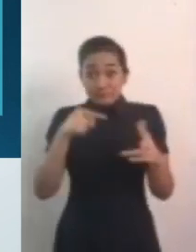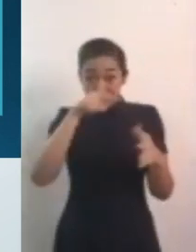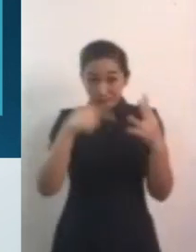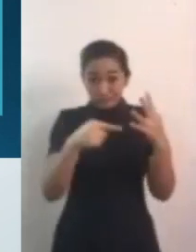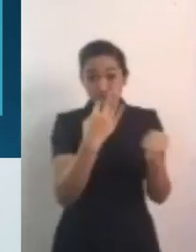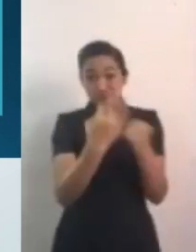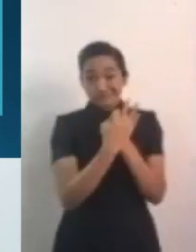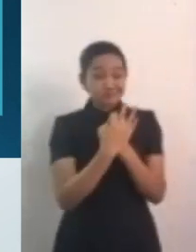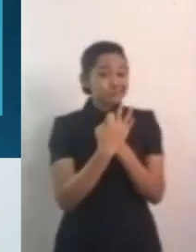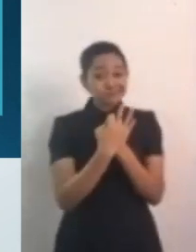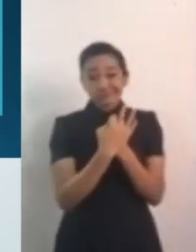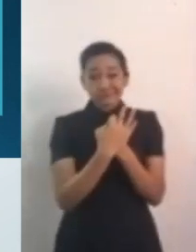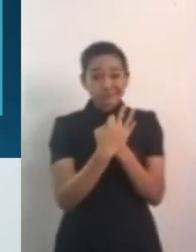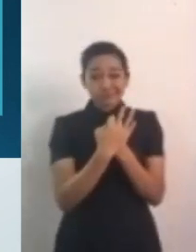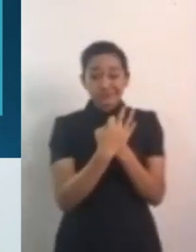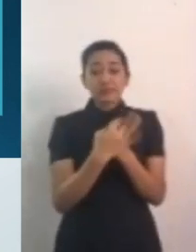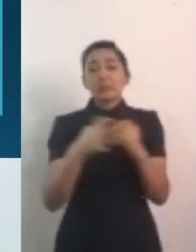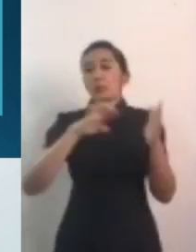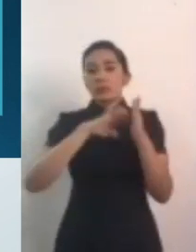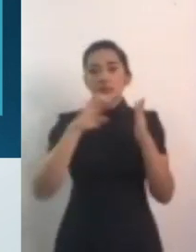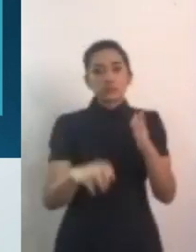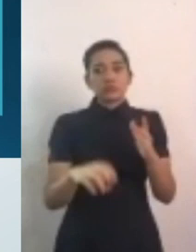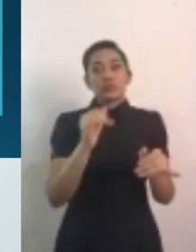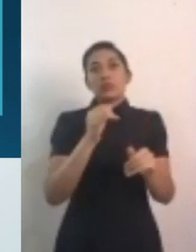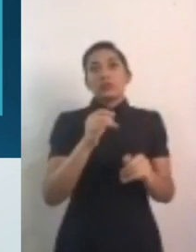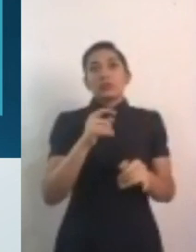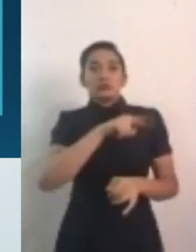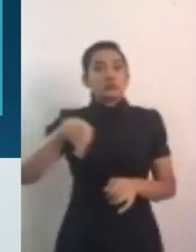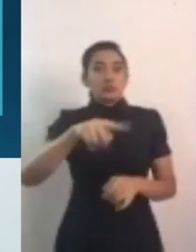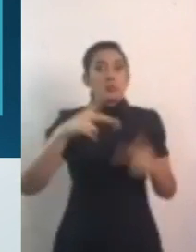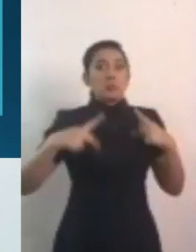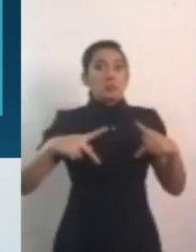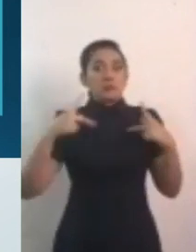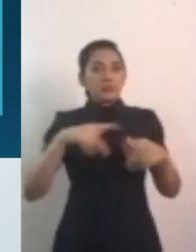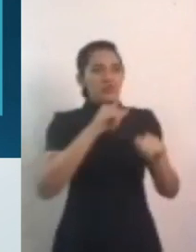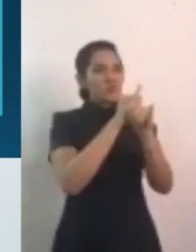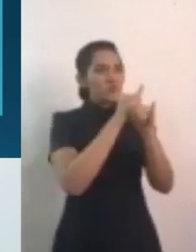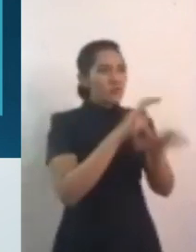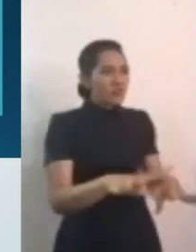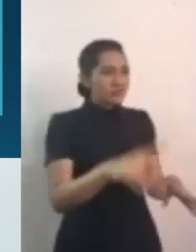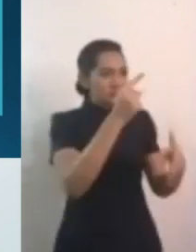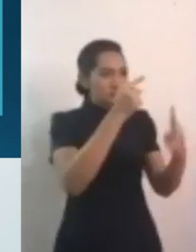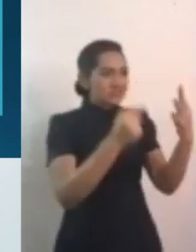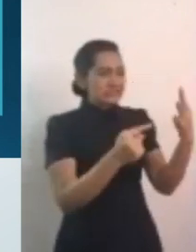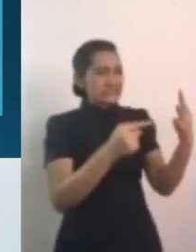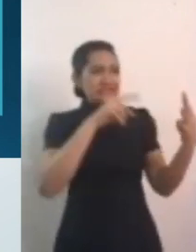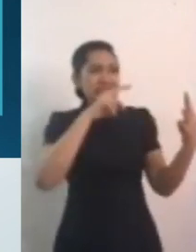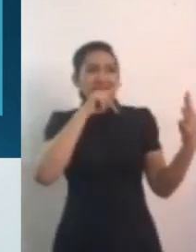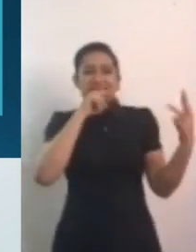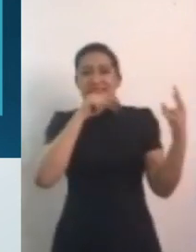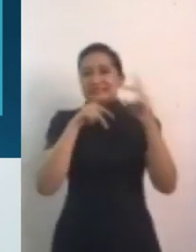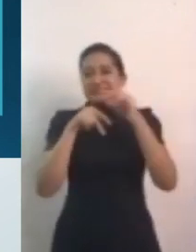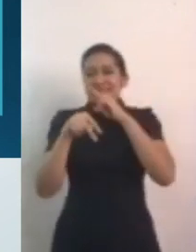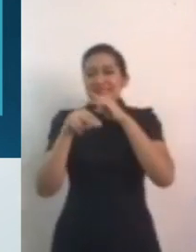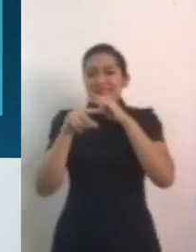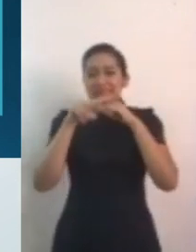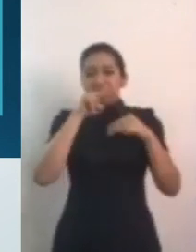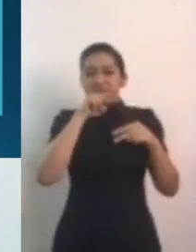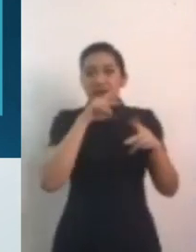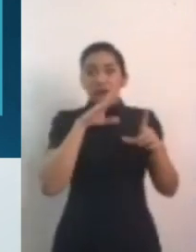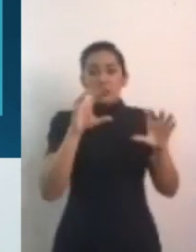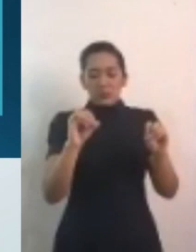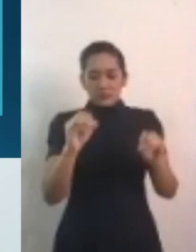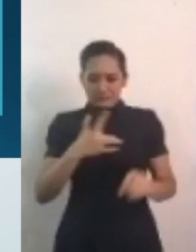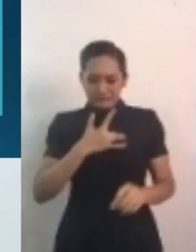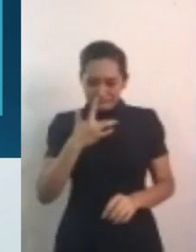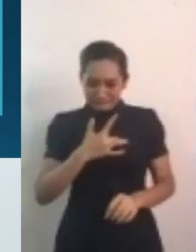nuevas rutinas, hay información que le preocupa a la persona cada vez más y empieza a desarrollar una sensación de que no